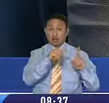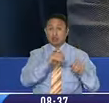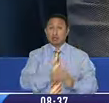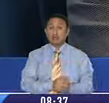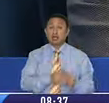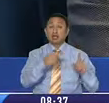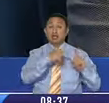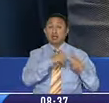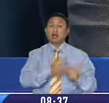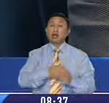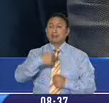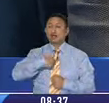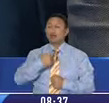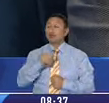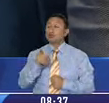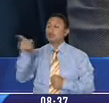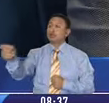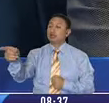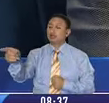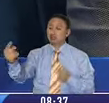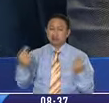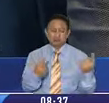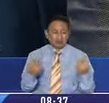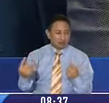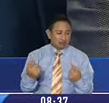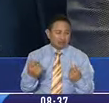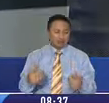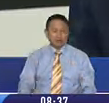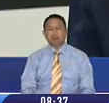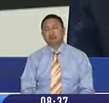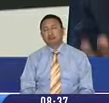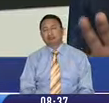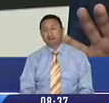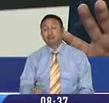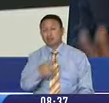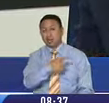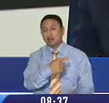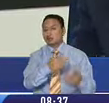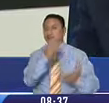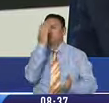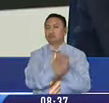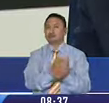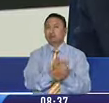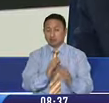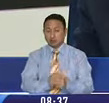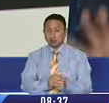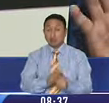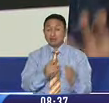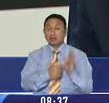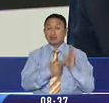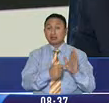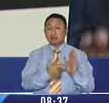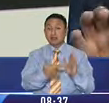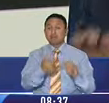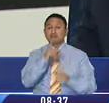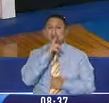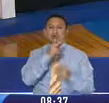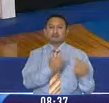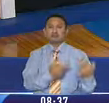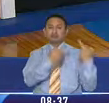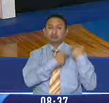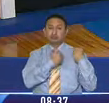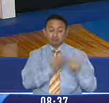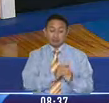que le corresponde a la administración zonal. Burocracia. Este tipo de cosas son las que hay que eliminar, determinando claramente competencias en cada